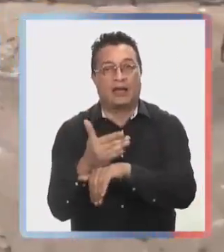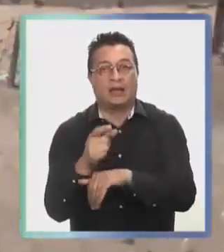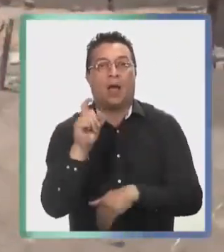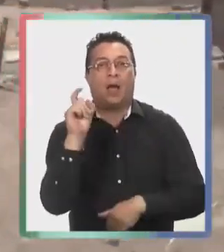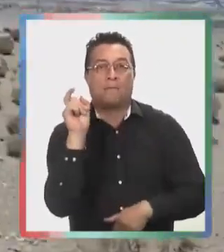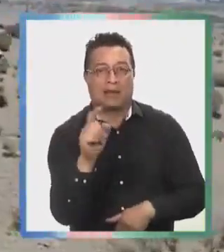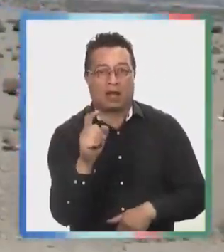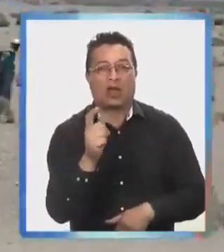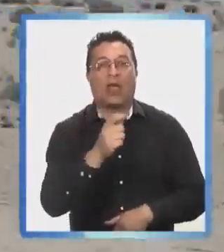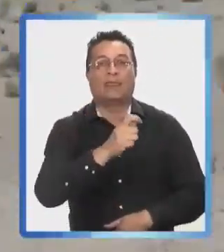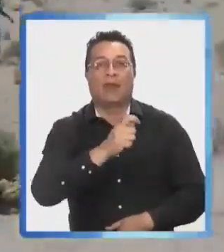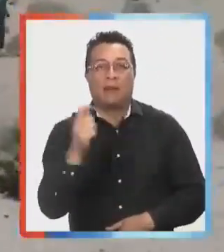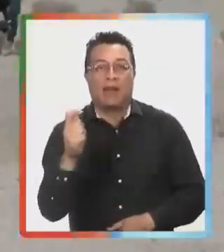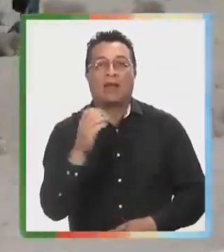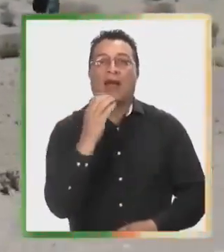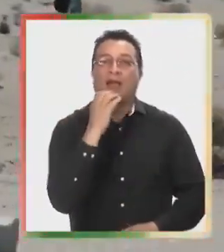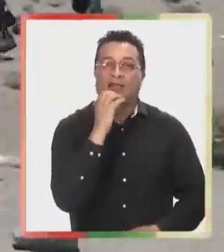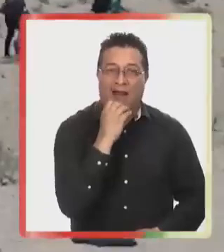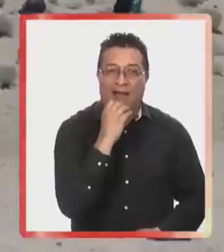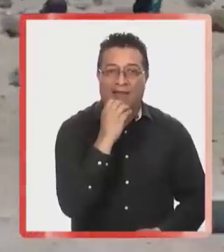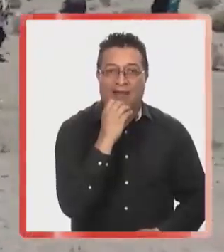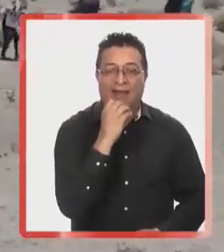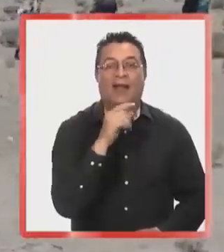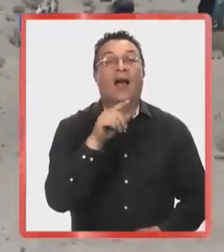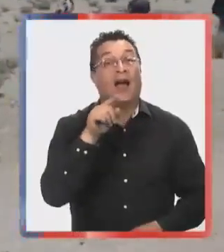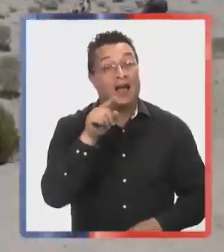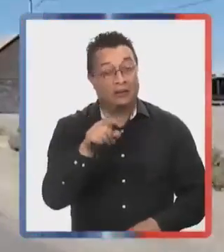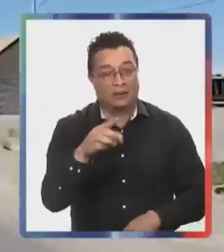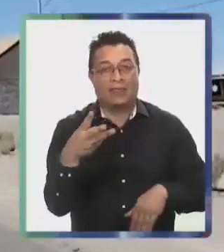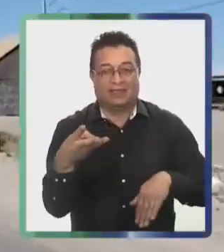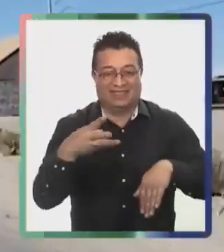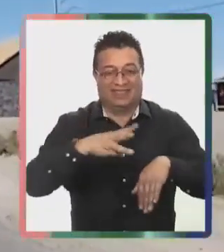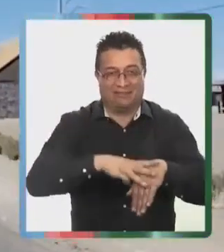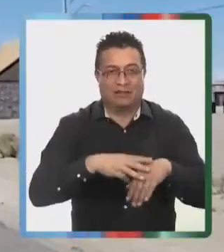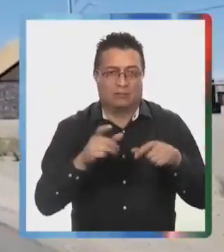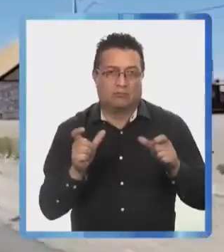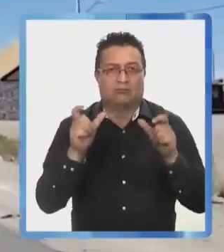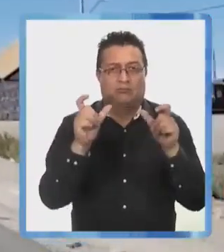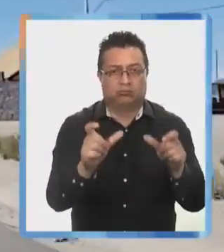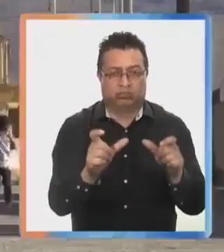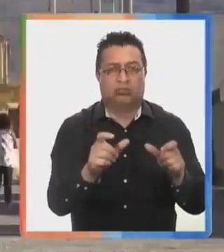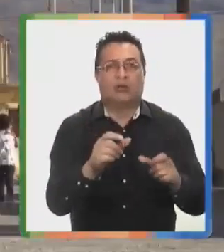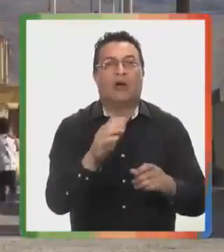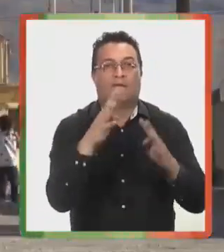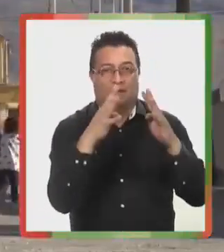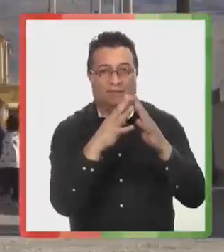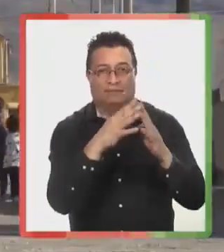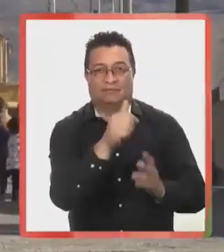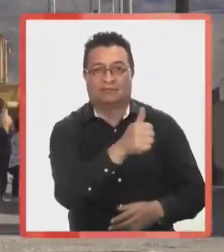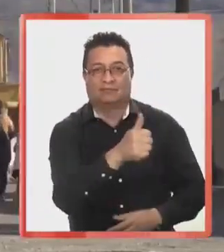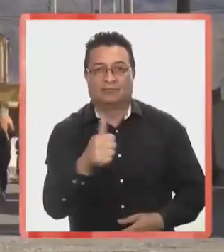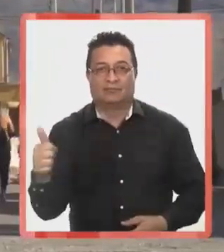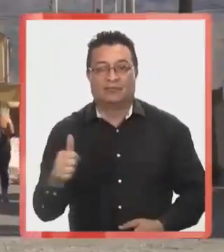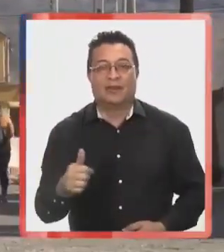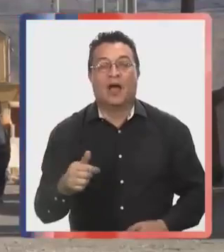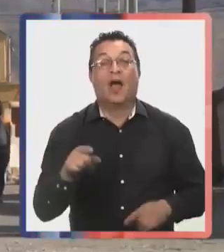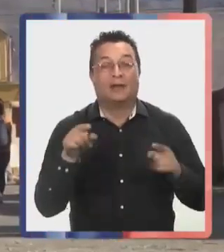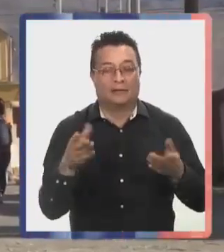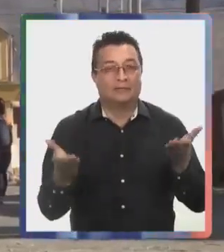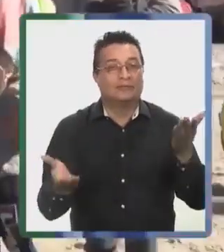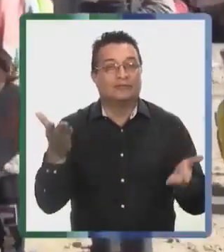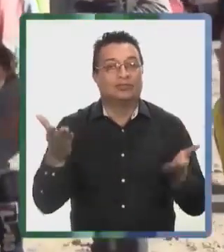regiones de Arica y Parinacota, Tarapacá y Antofagasta, zonas donde se ha triplicado la cantidad de efectivos de las Fuerzas